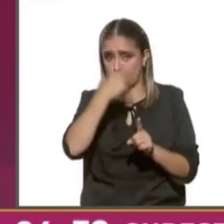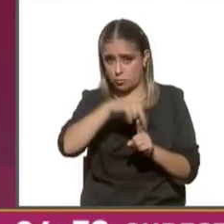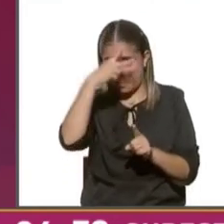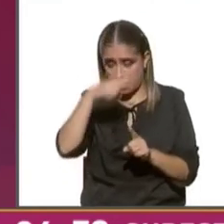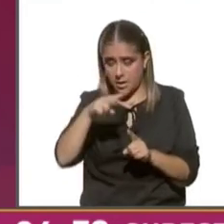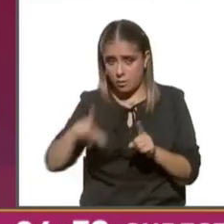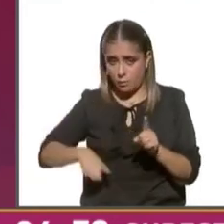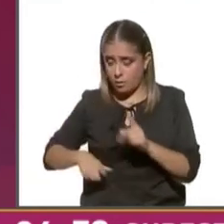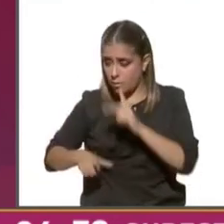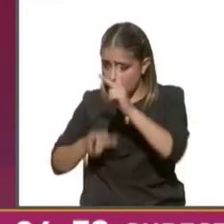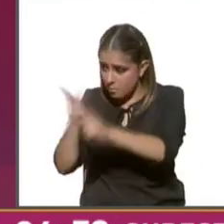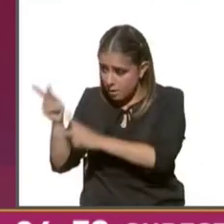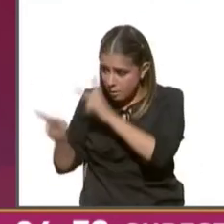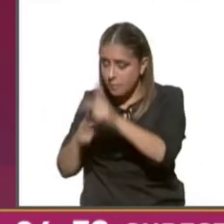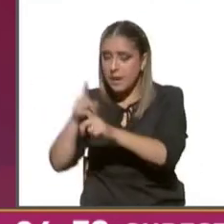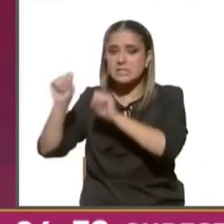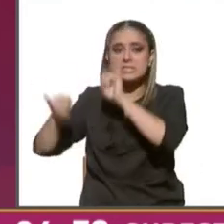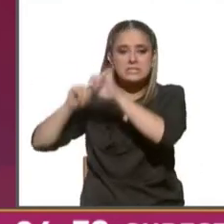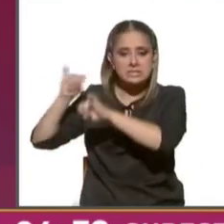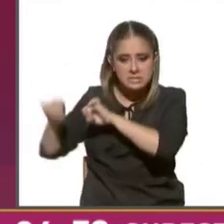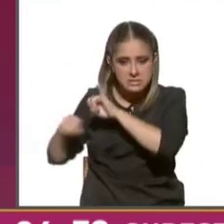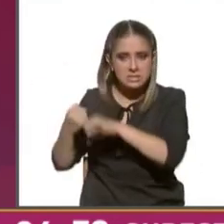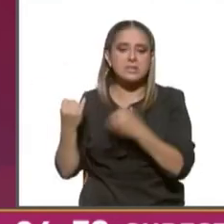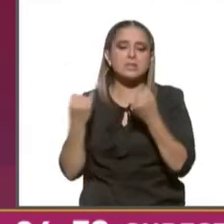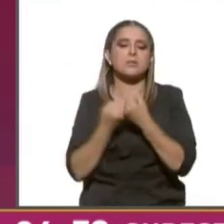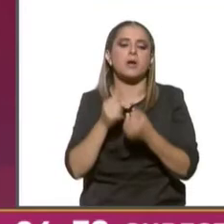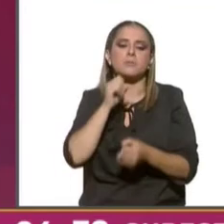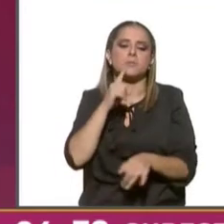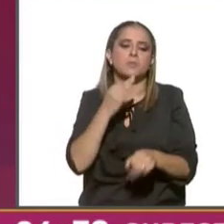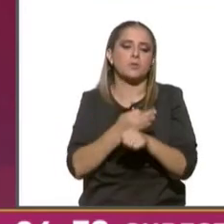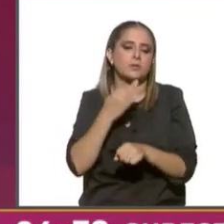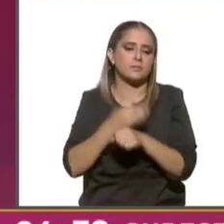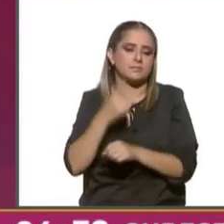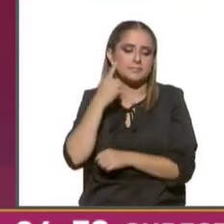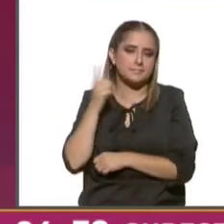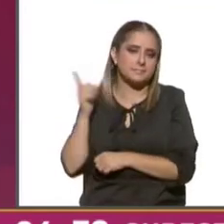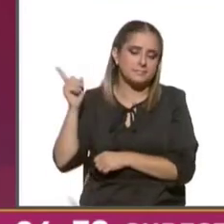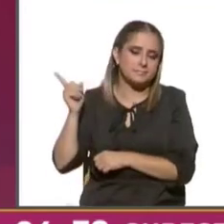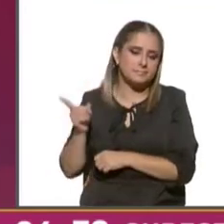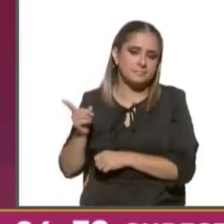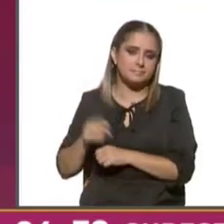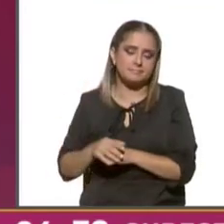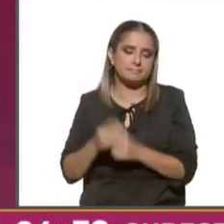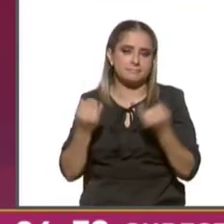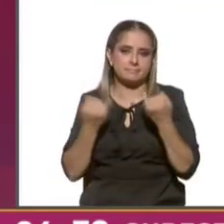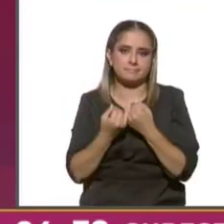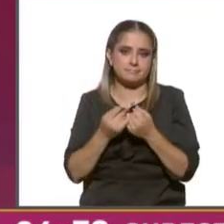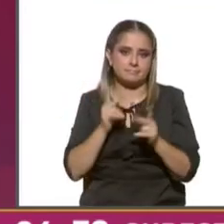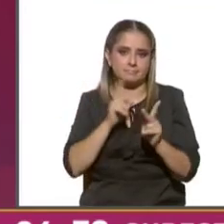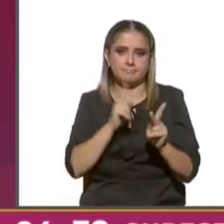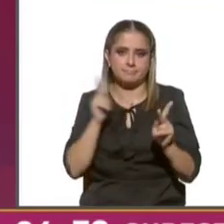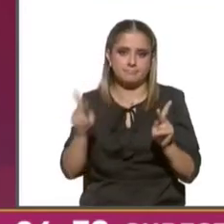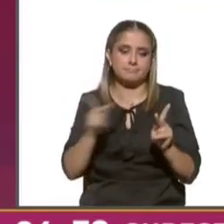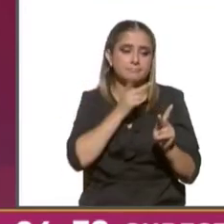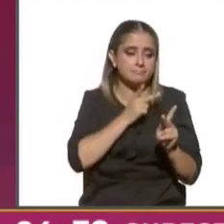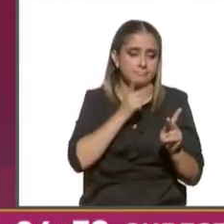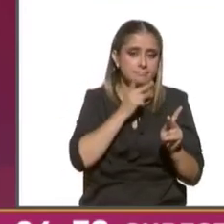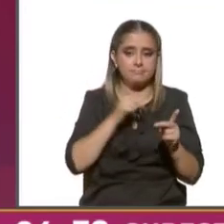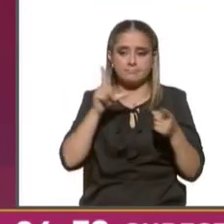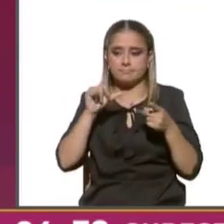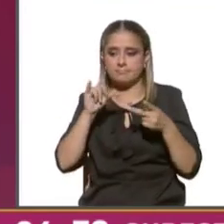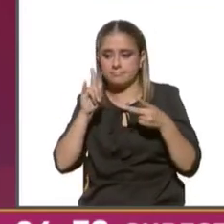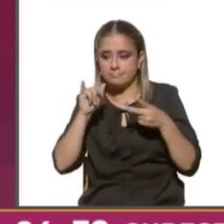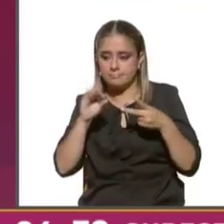lo preguntamos así, y por eso también te digo que tiene que ver mucho, o se parece mucho a la posición en la opinión pública que hay con el